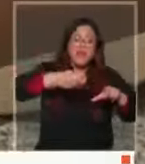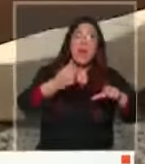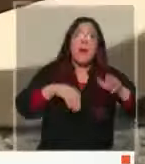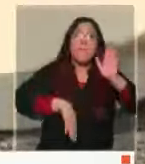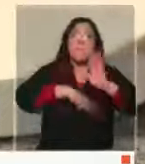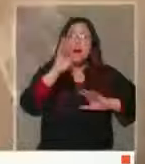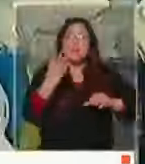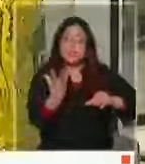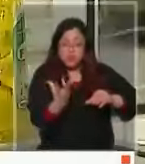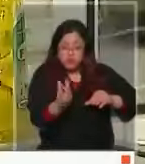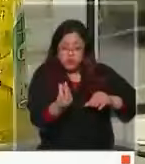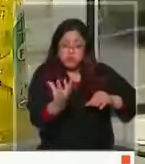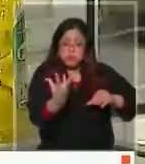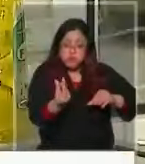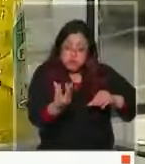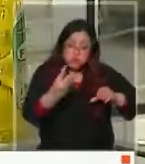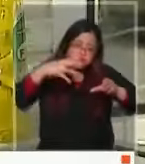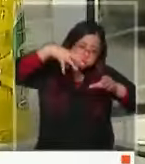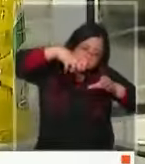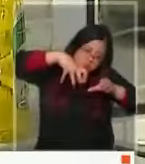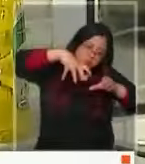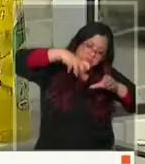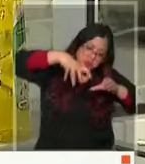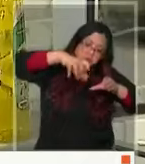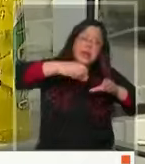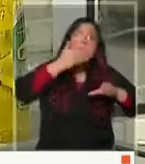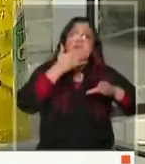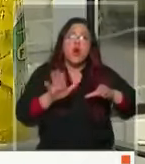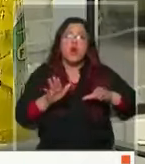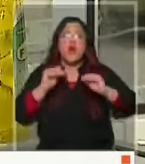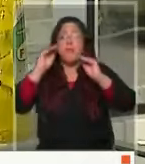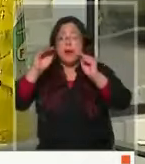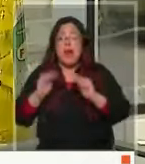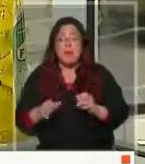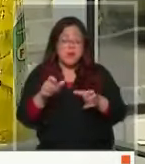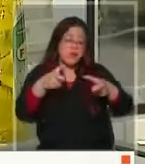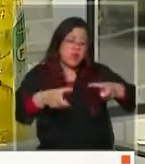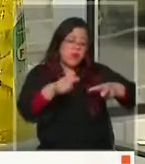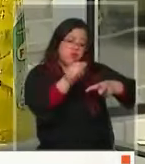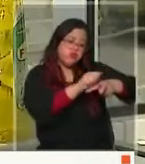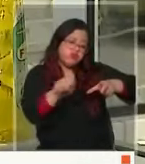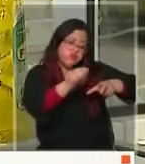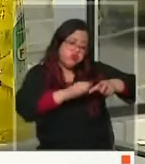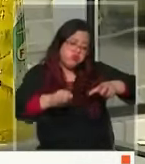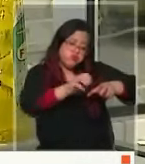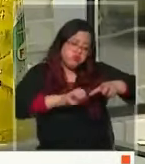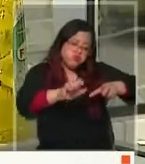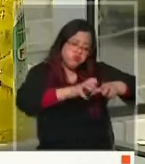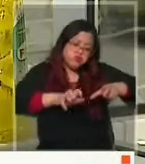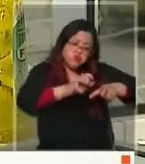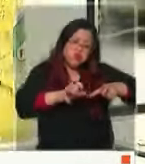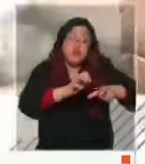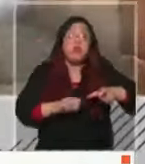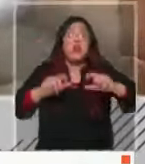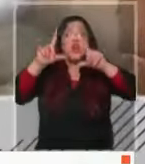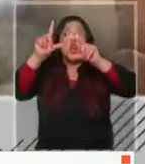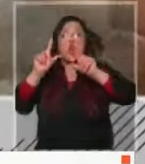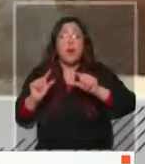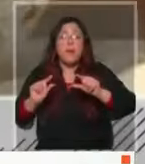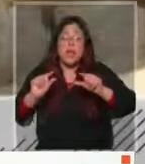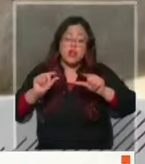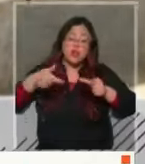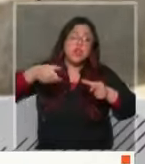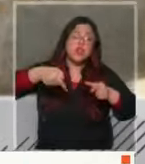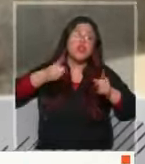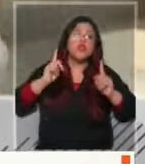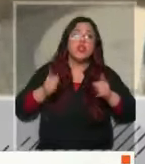mejor resultado. Para poder lavar la misma cantidad de platos, yo tendría que, en el producto con menor cantidad de tensoactivos, tendría que ocupar